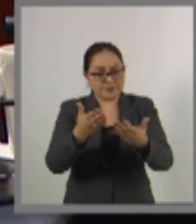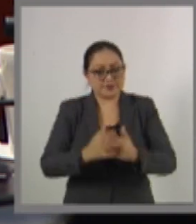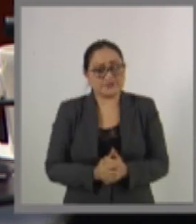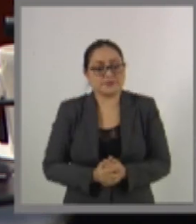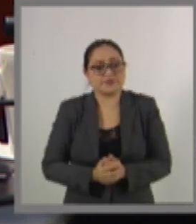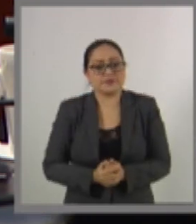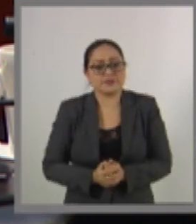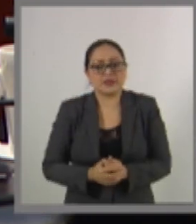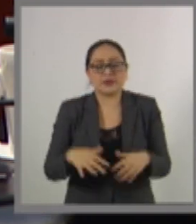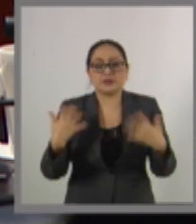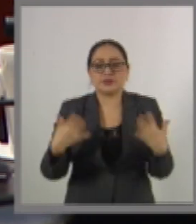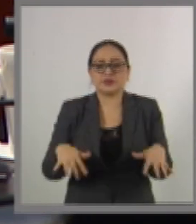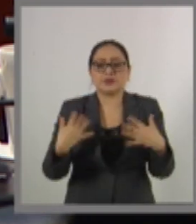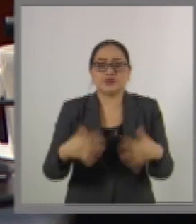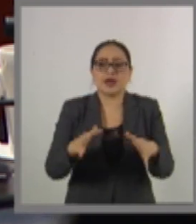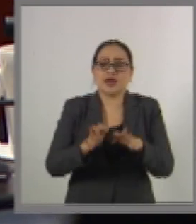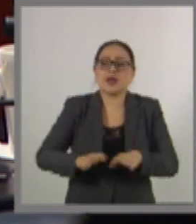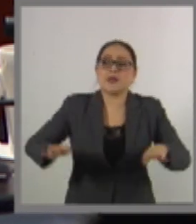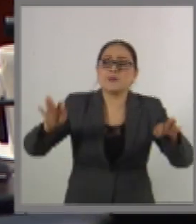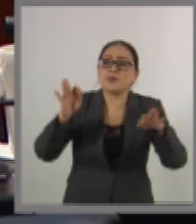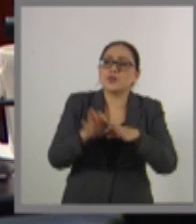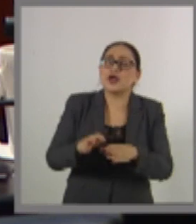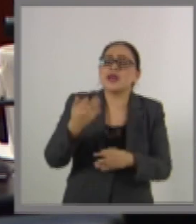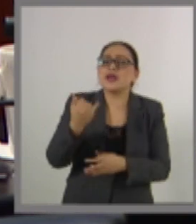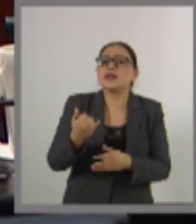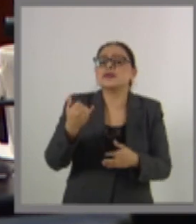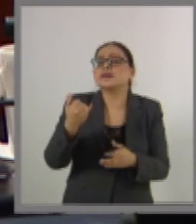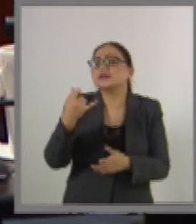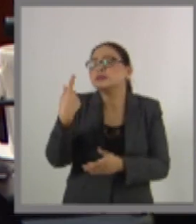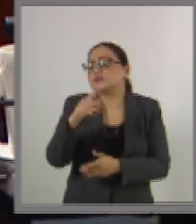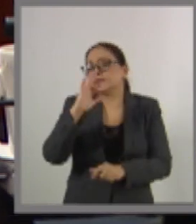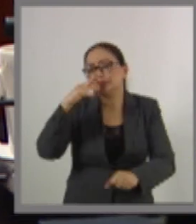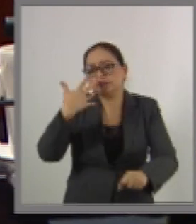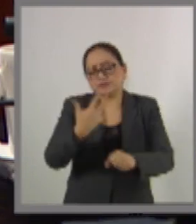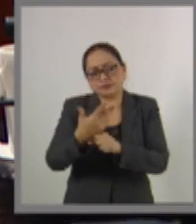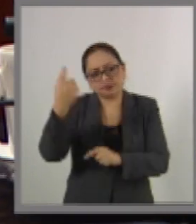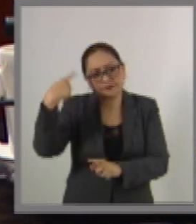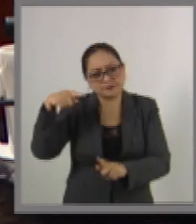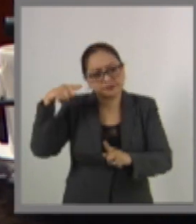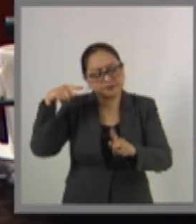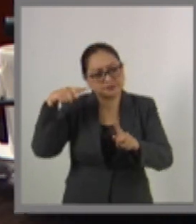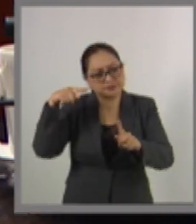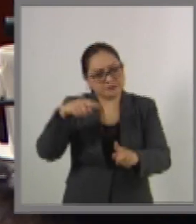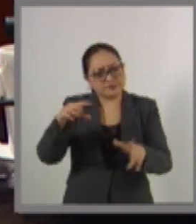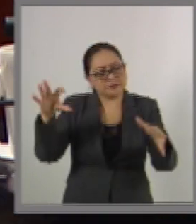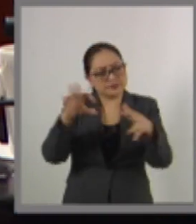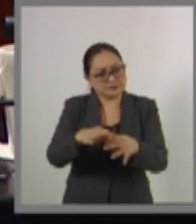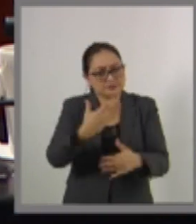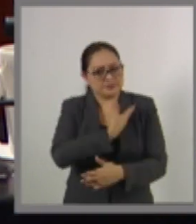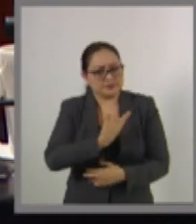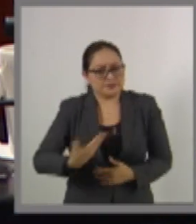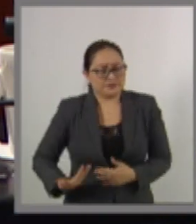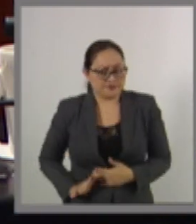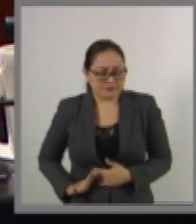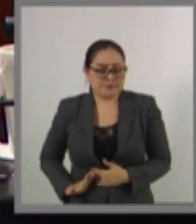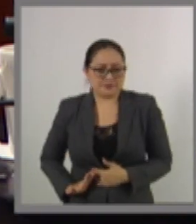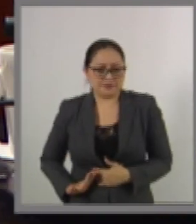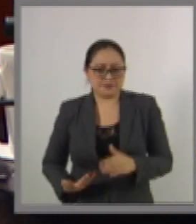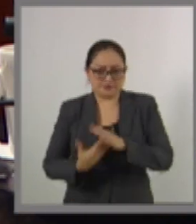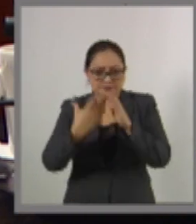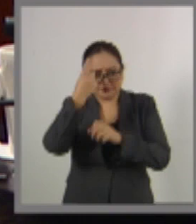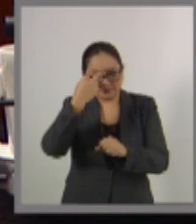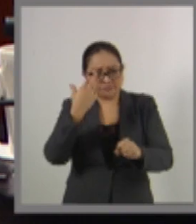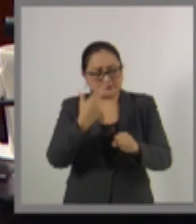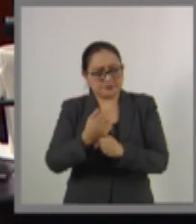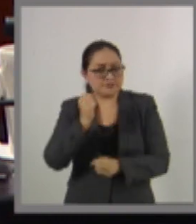su importante y trascendente tarea y responsabilidad como presidente de la Mesa